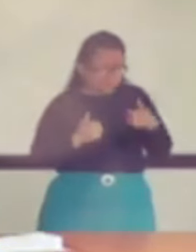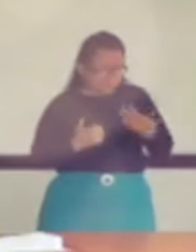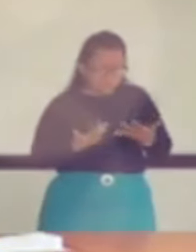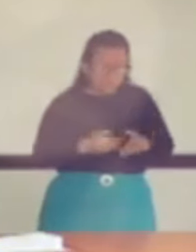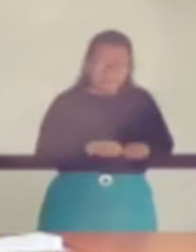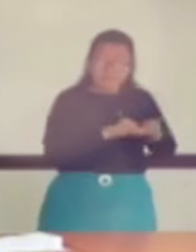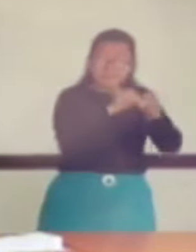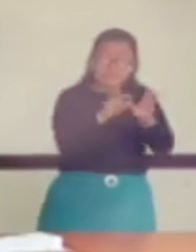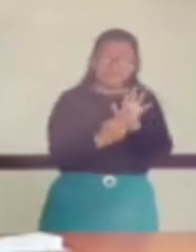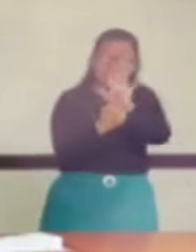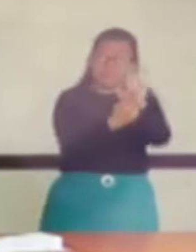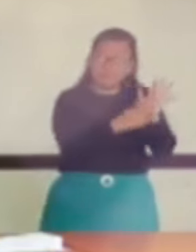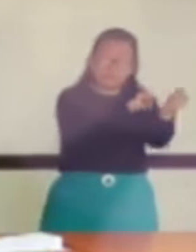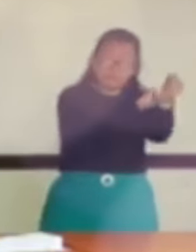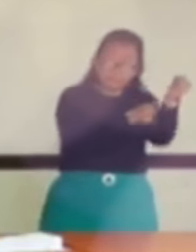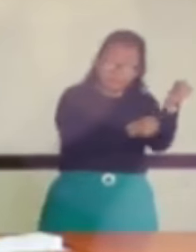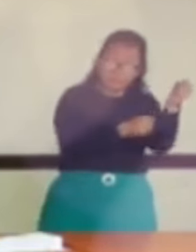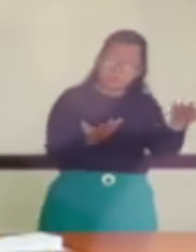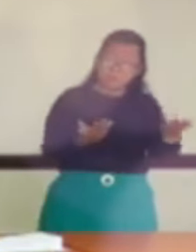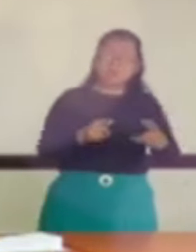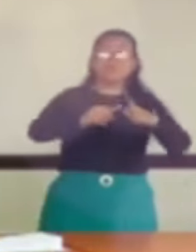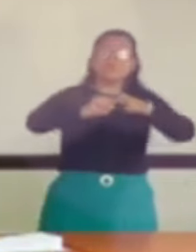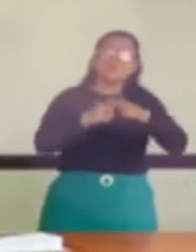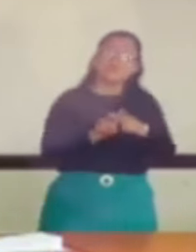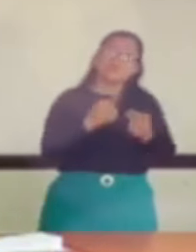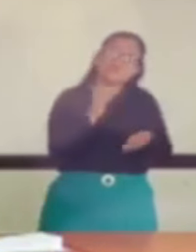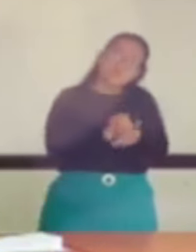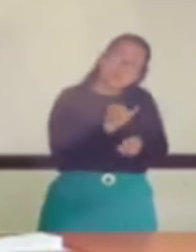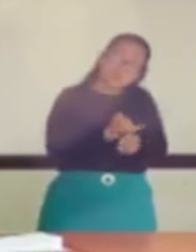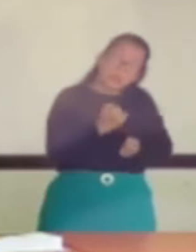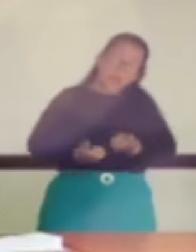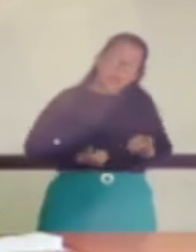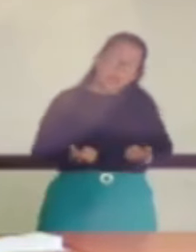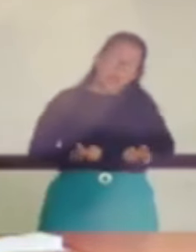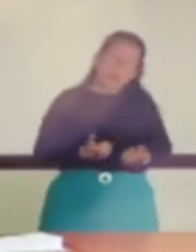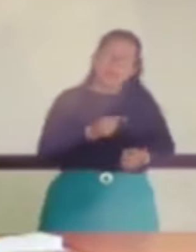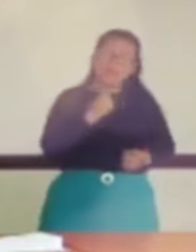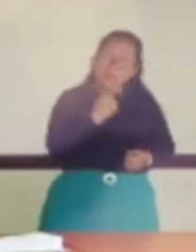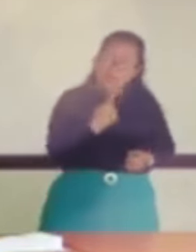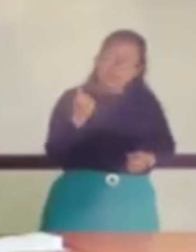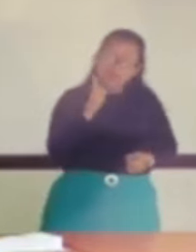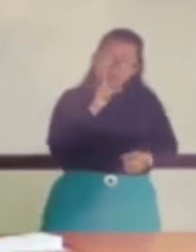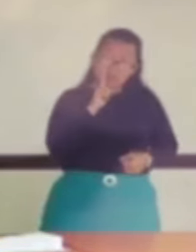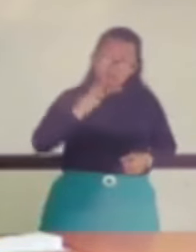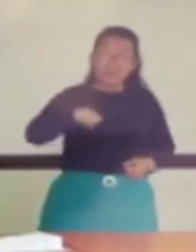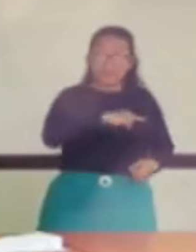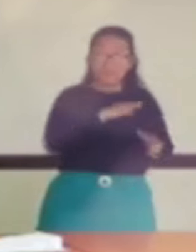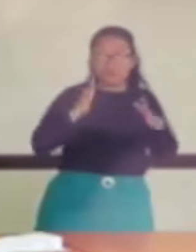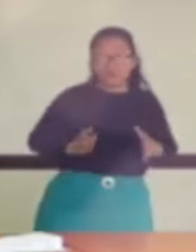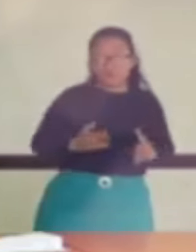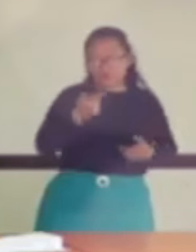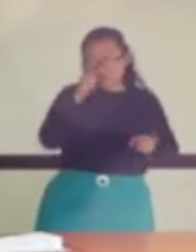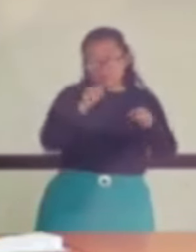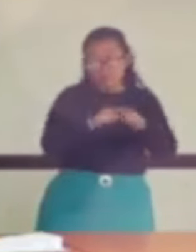las autoridades y se inició la investigación administrativa por orden del ministro y como parte de ella se